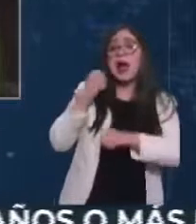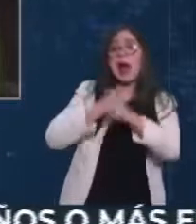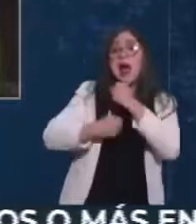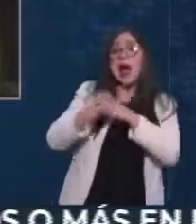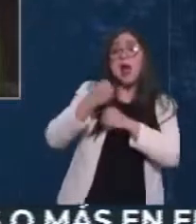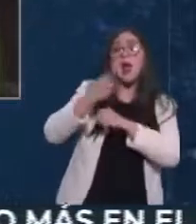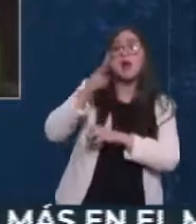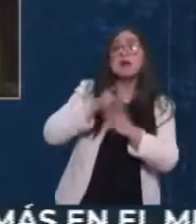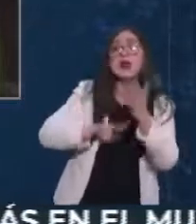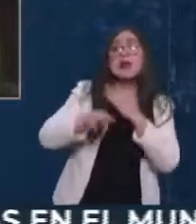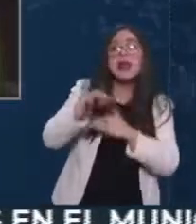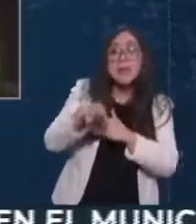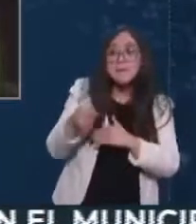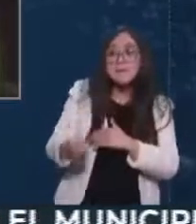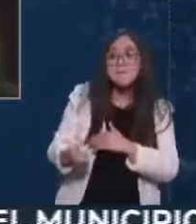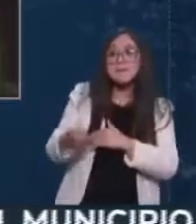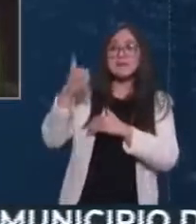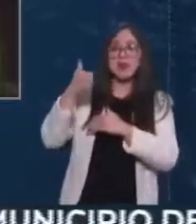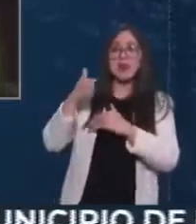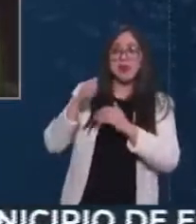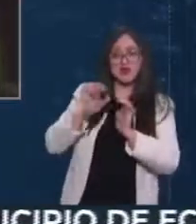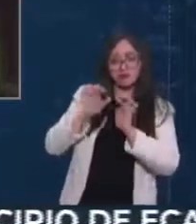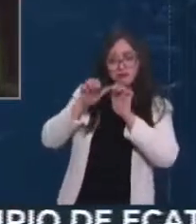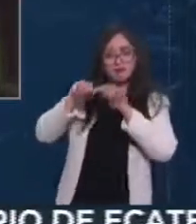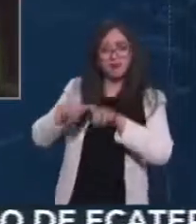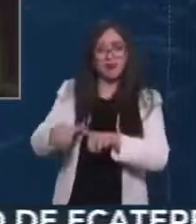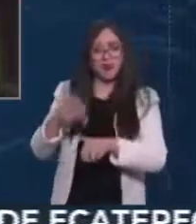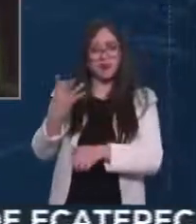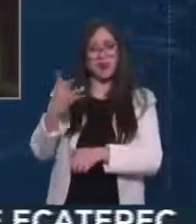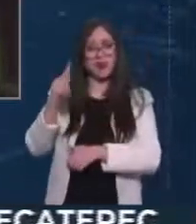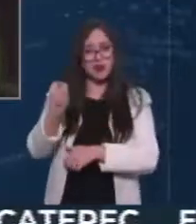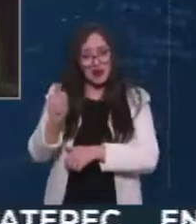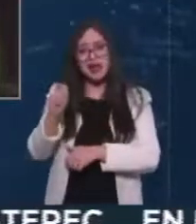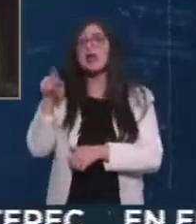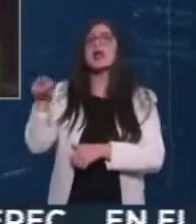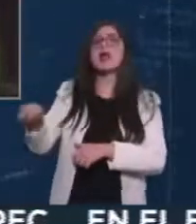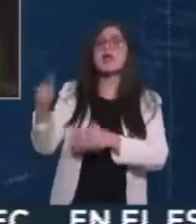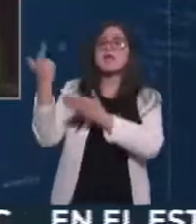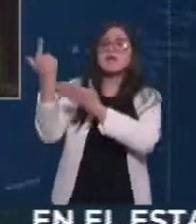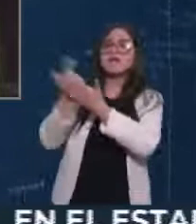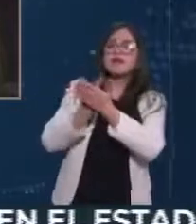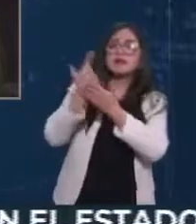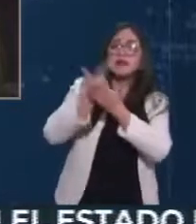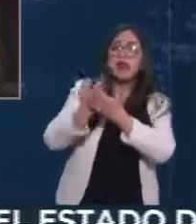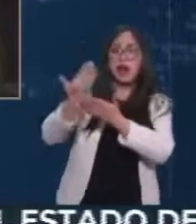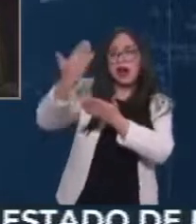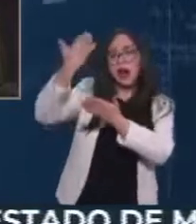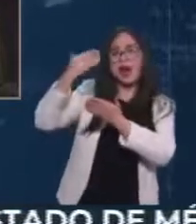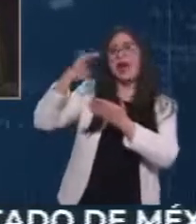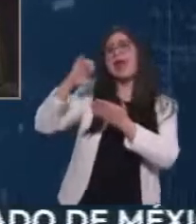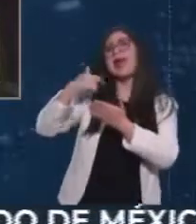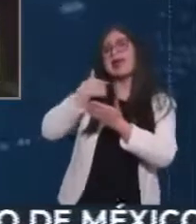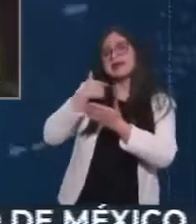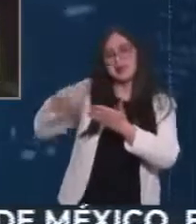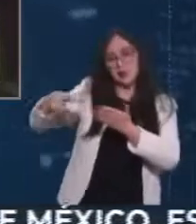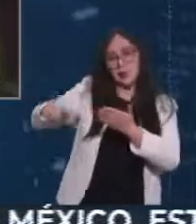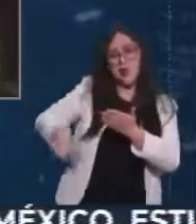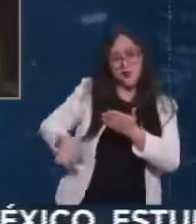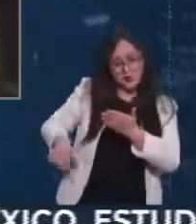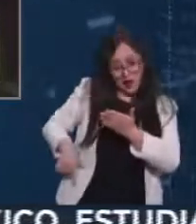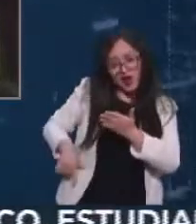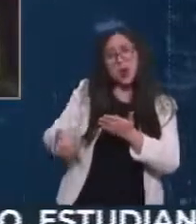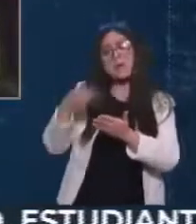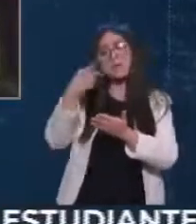un presupuesto pues todavía propuesto por la anterior administración, que ya haya autorizado por la